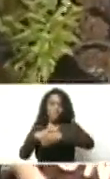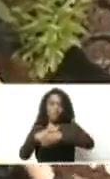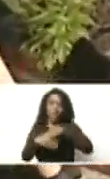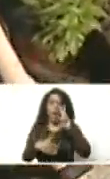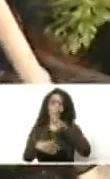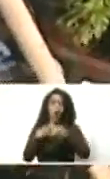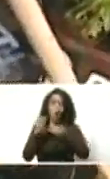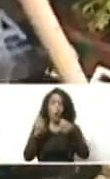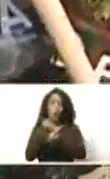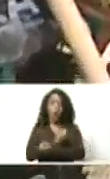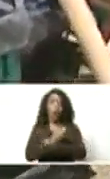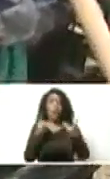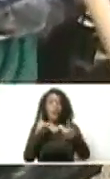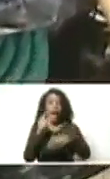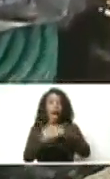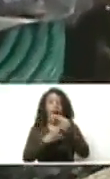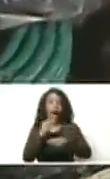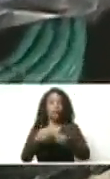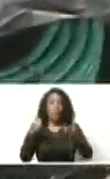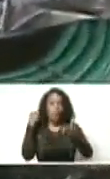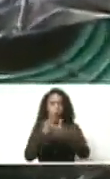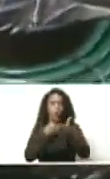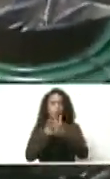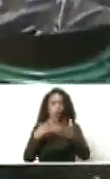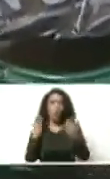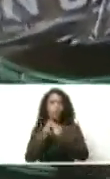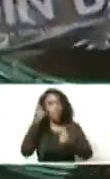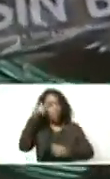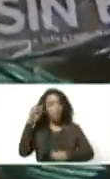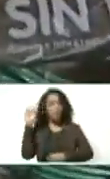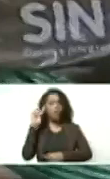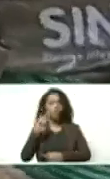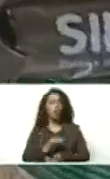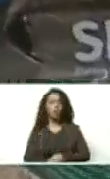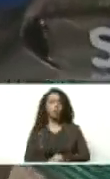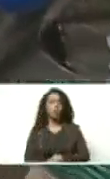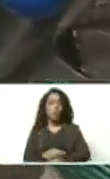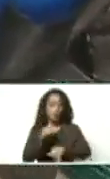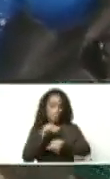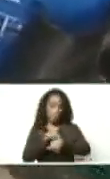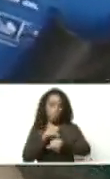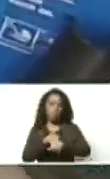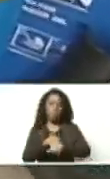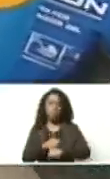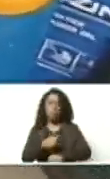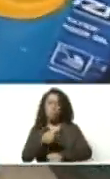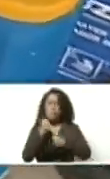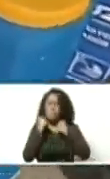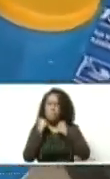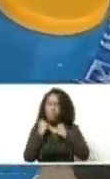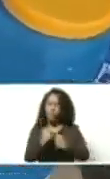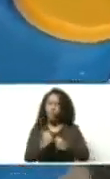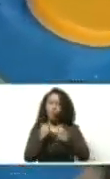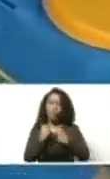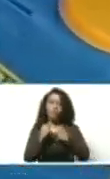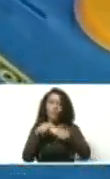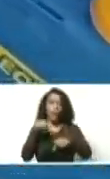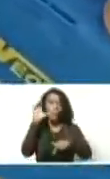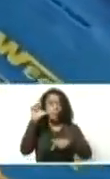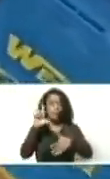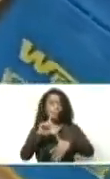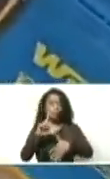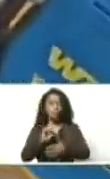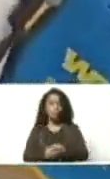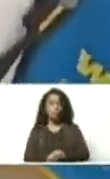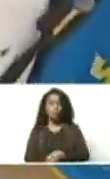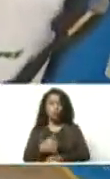usted ha librado tenazmente una lucha junto al pueblo de Venezuela en los momentos más tensos de nuestra patria grande, de nuestra Latinoamérica.